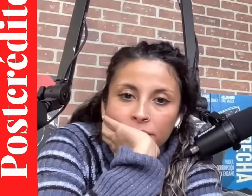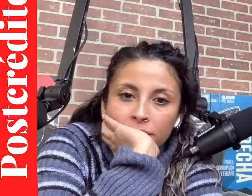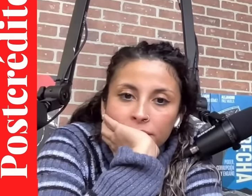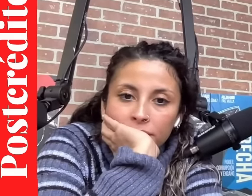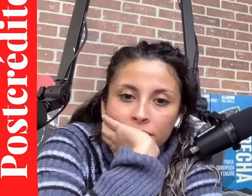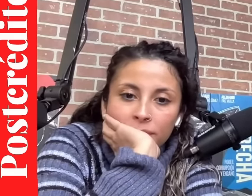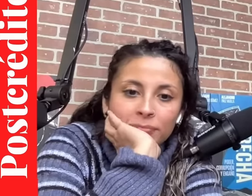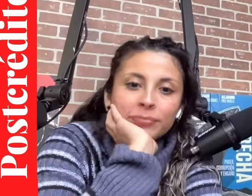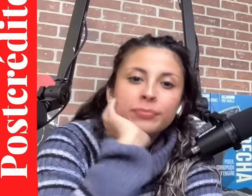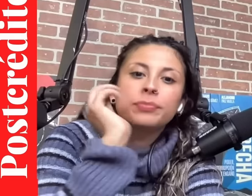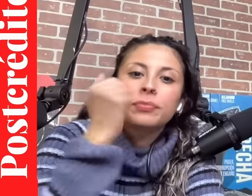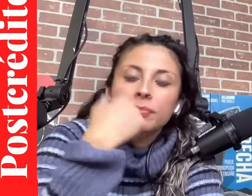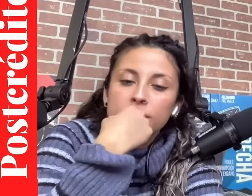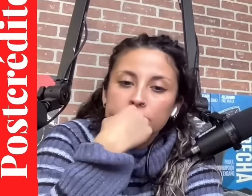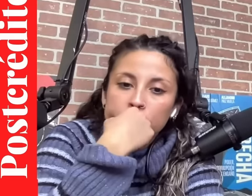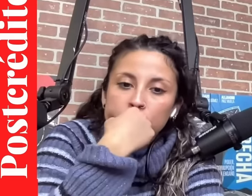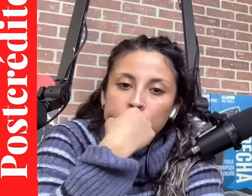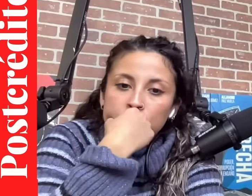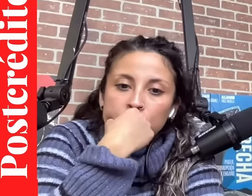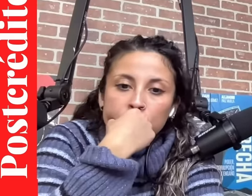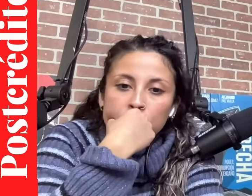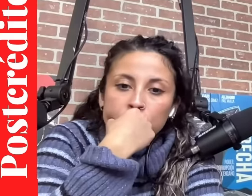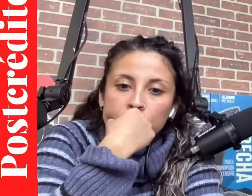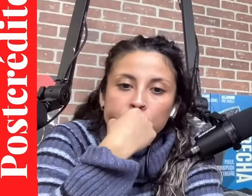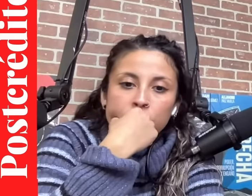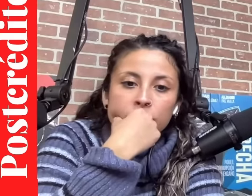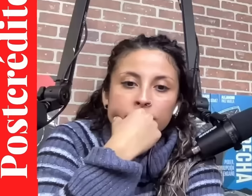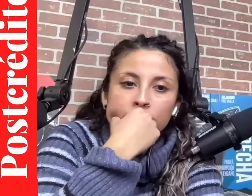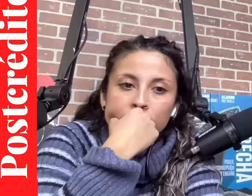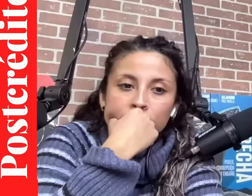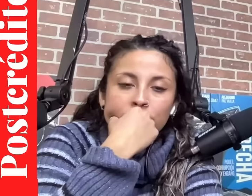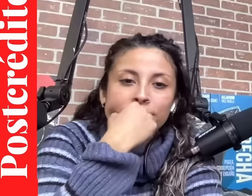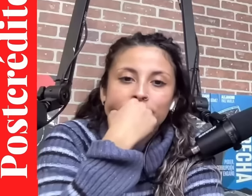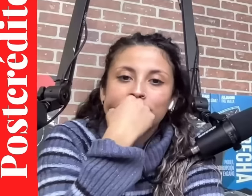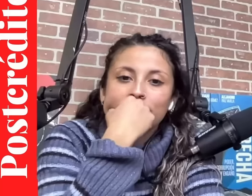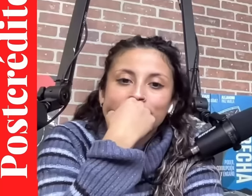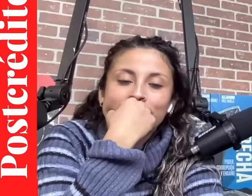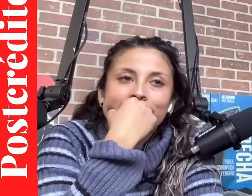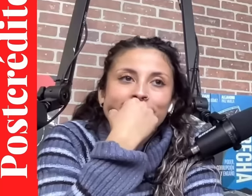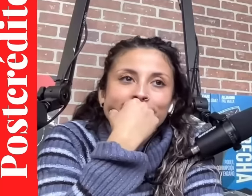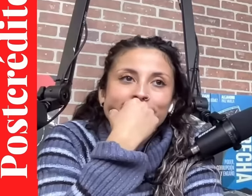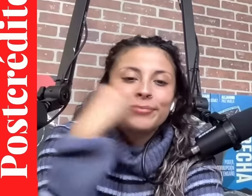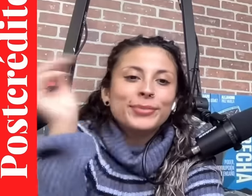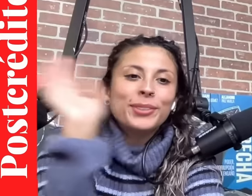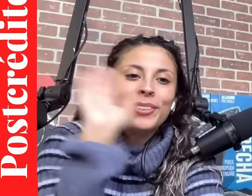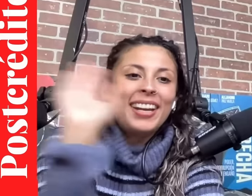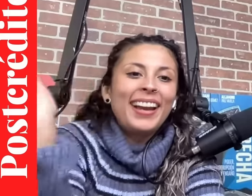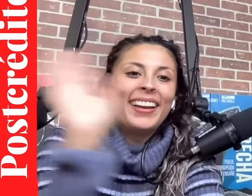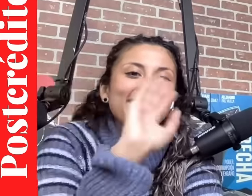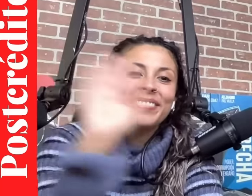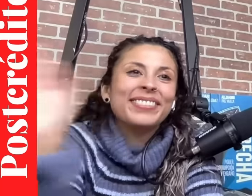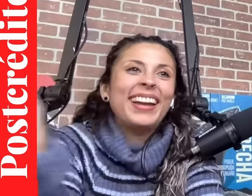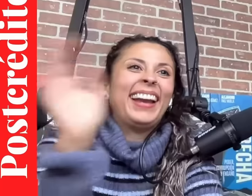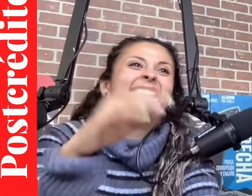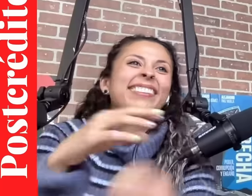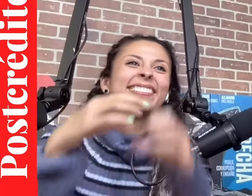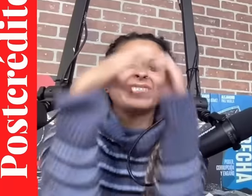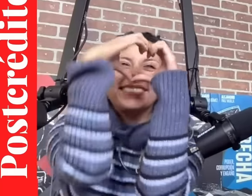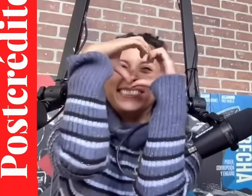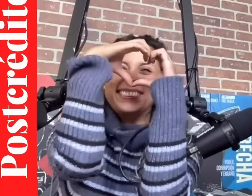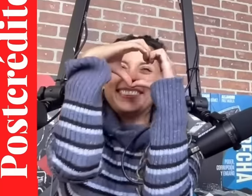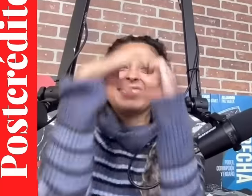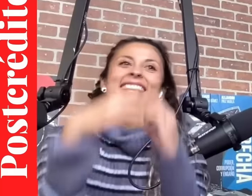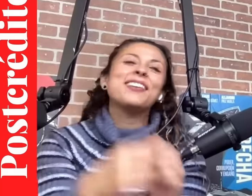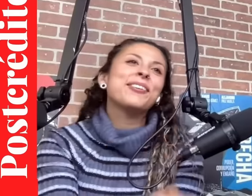Z Vámonos exap paluca tan día gracias por alegrar la semana erendira un gusto empezar contigo este lunes hombre ya está sacando tus